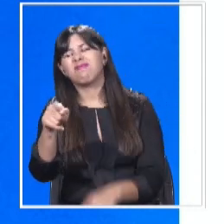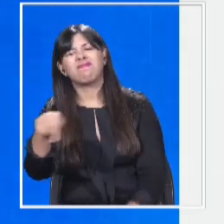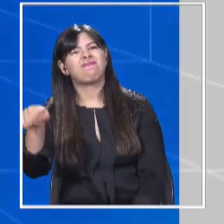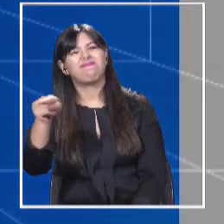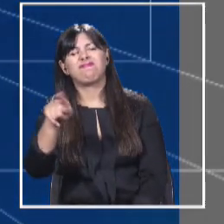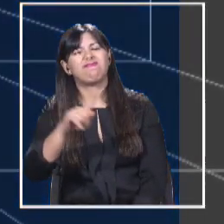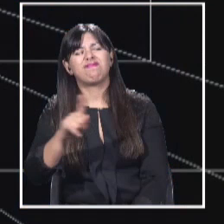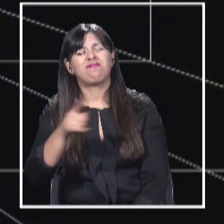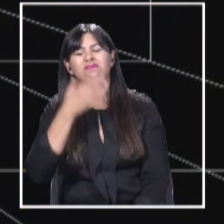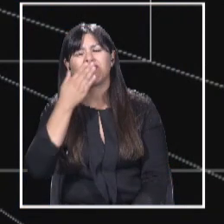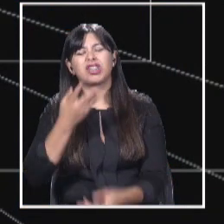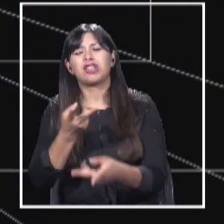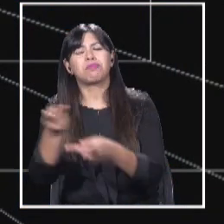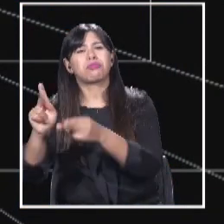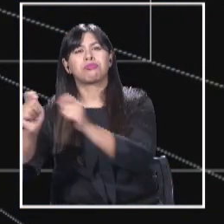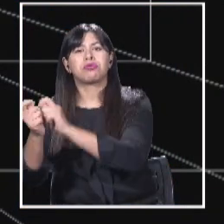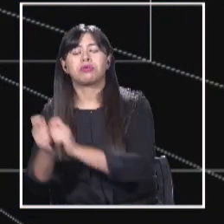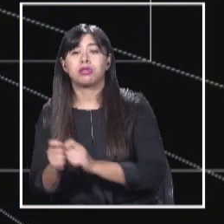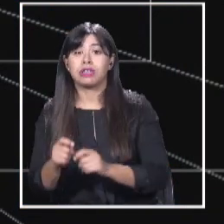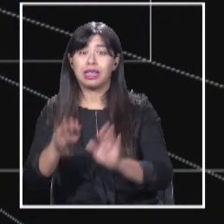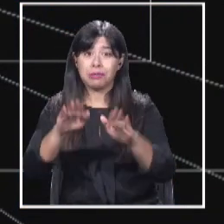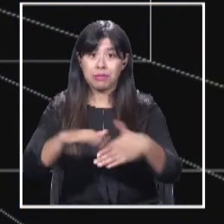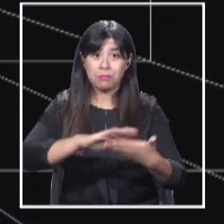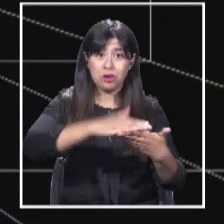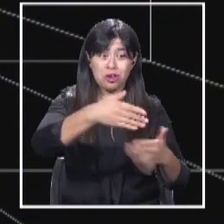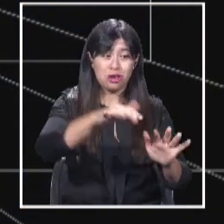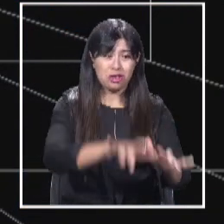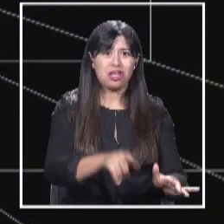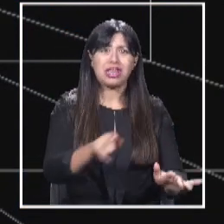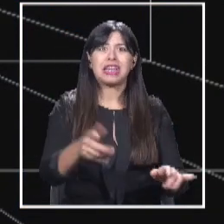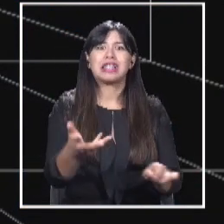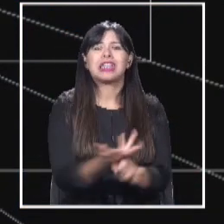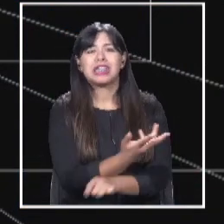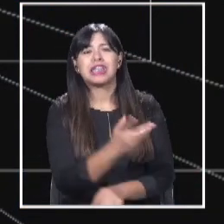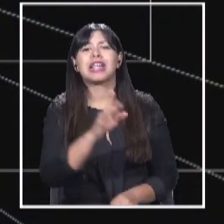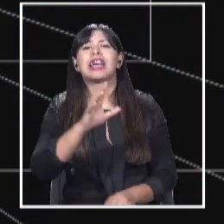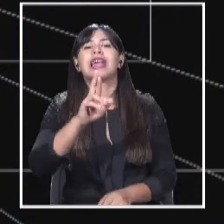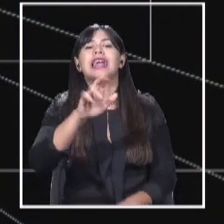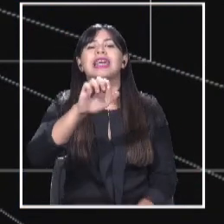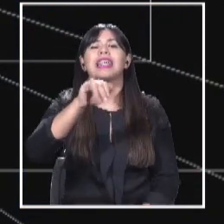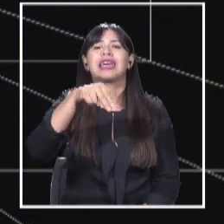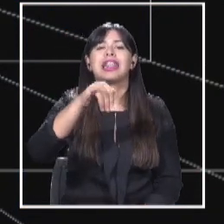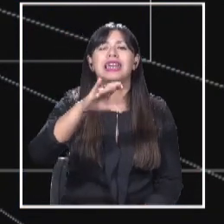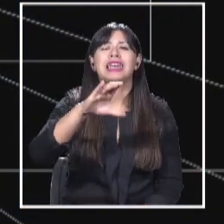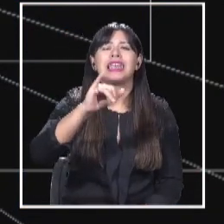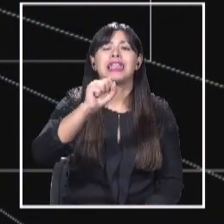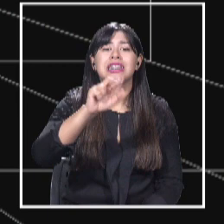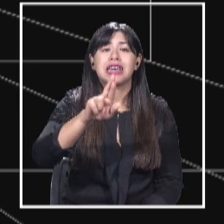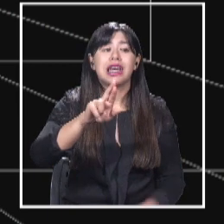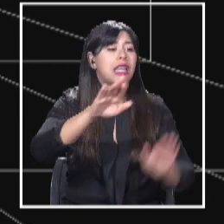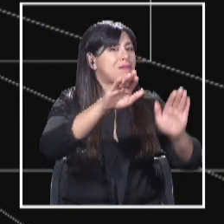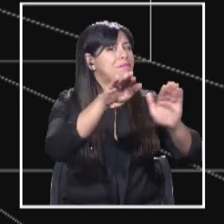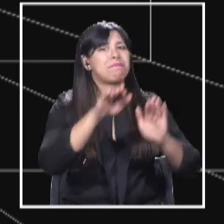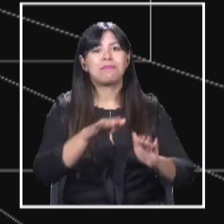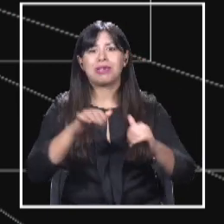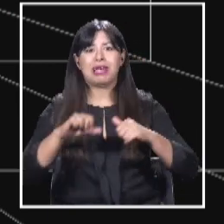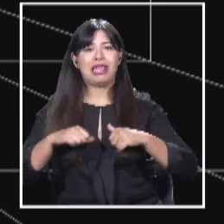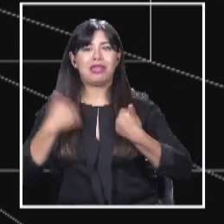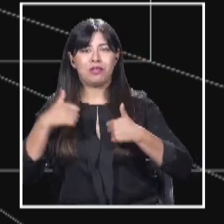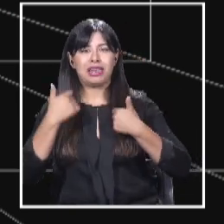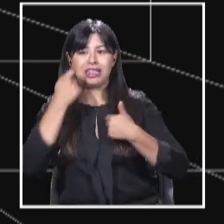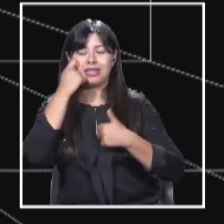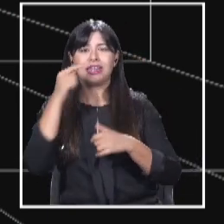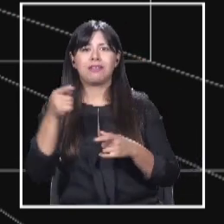que reiniciar, me tengo que actualizar y parece que no funciona y nos deja tirados, pero es un proceso necesario. Es un periodo en el que